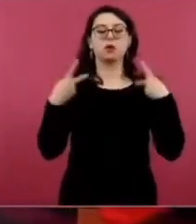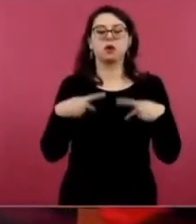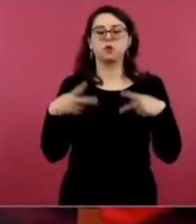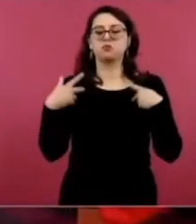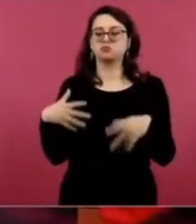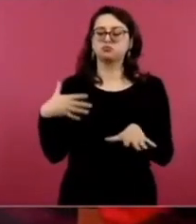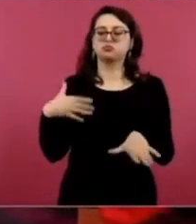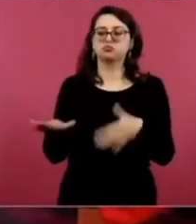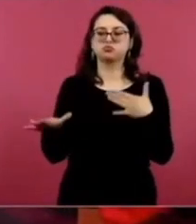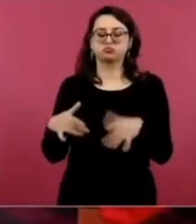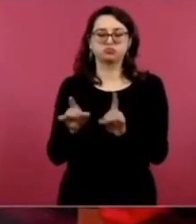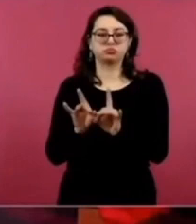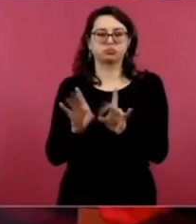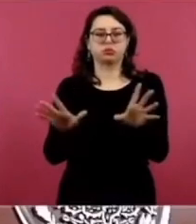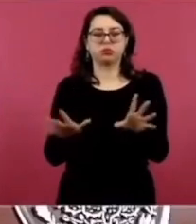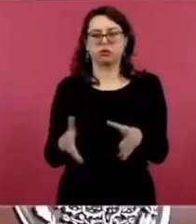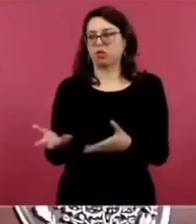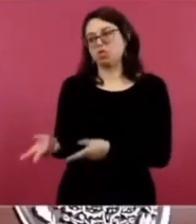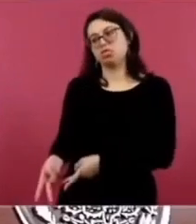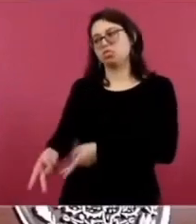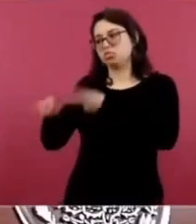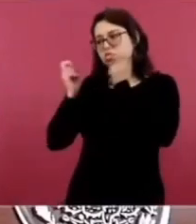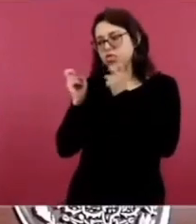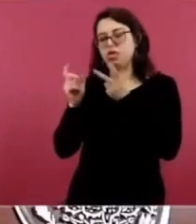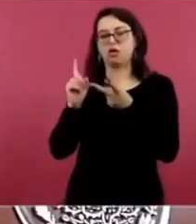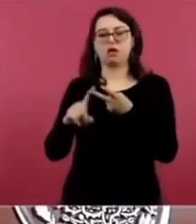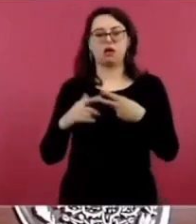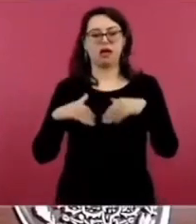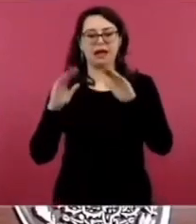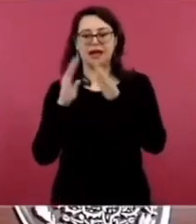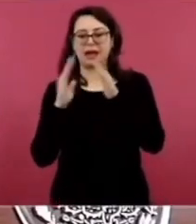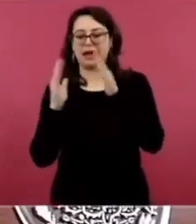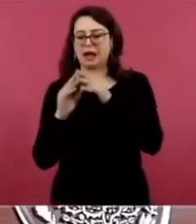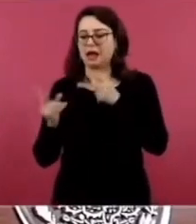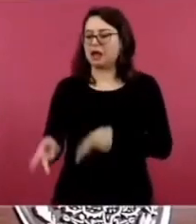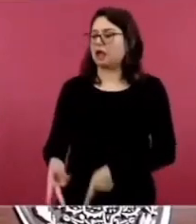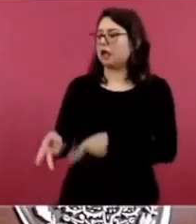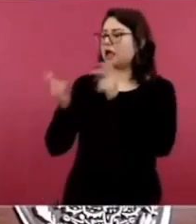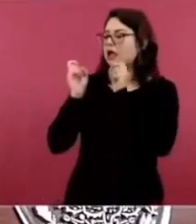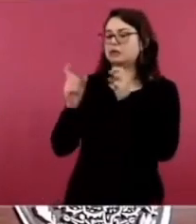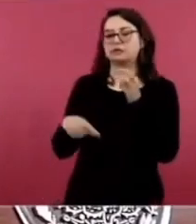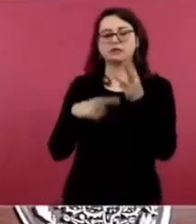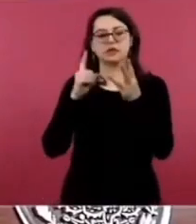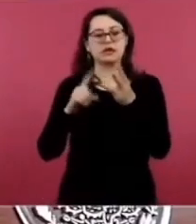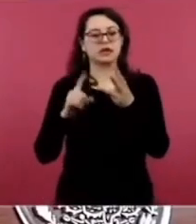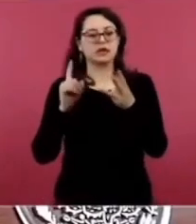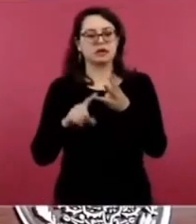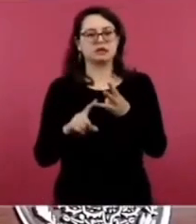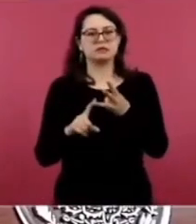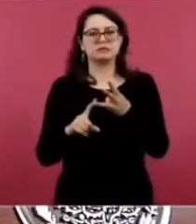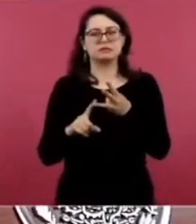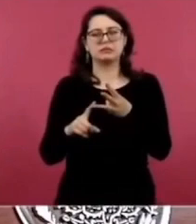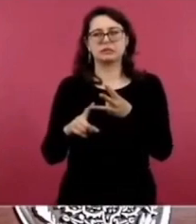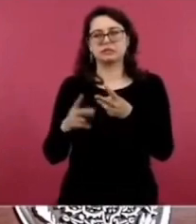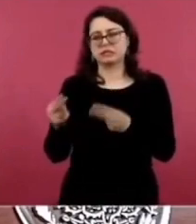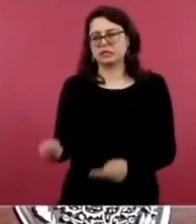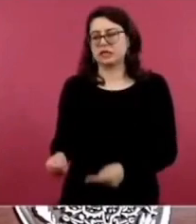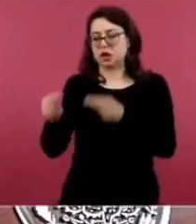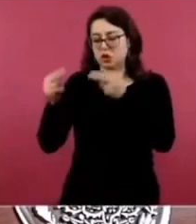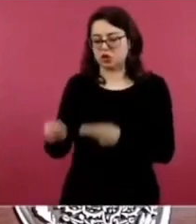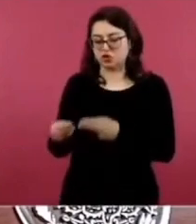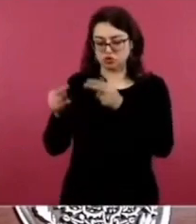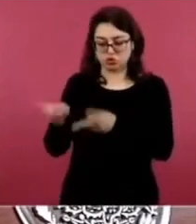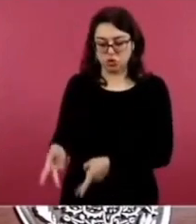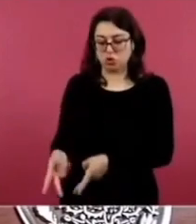el robo a casa habitación, el robo a comercio. En el caso del robo a comercio, sí lleva, desde